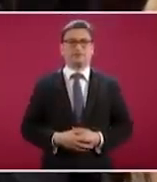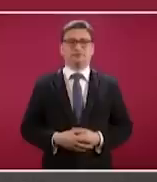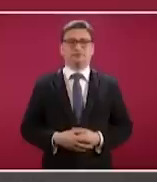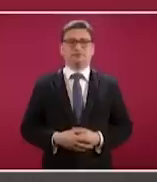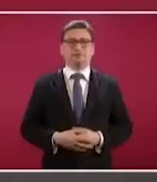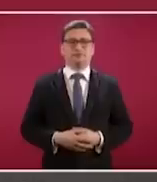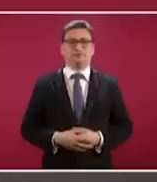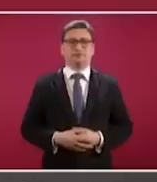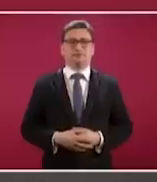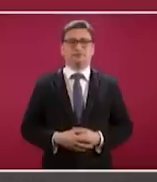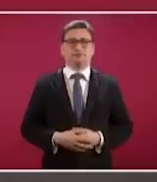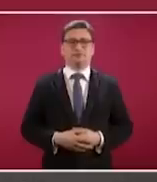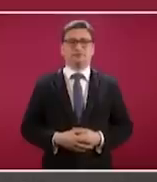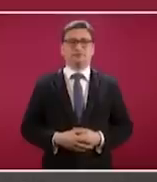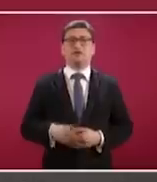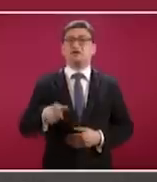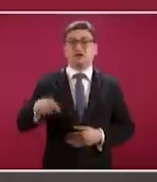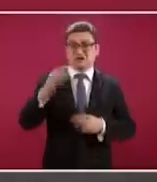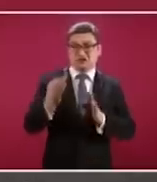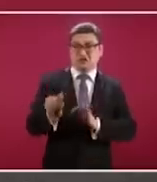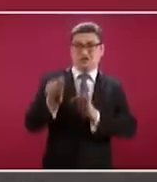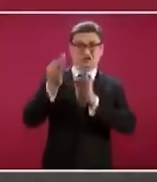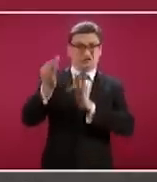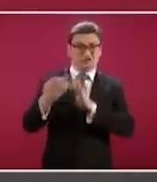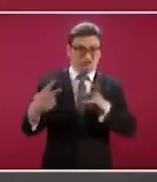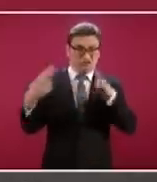A favor del enfrentamiento,